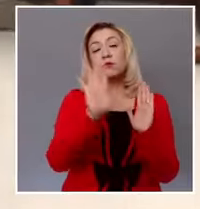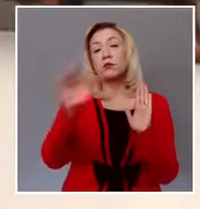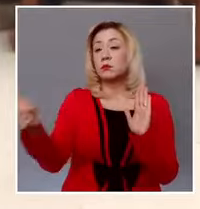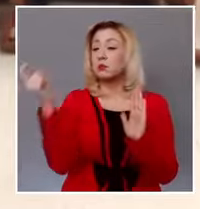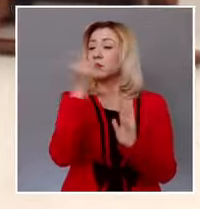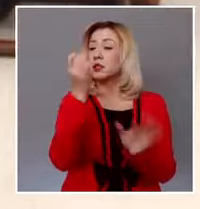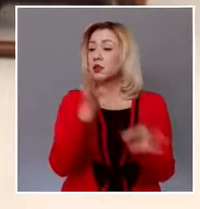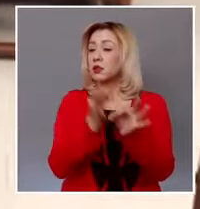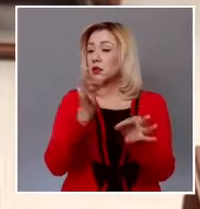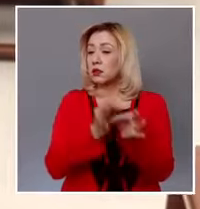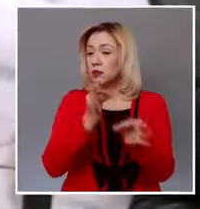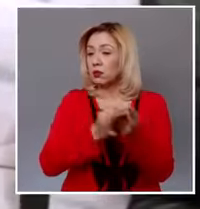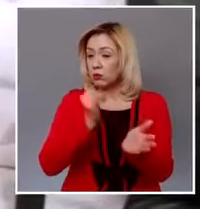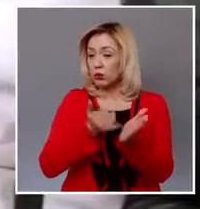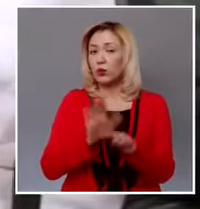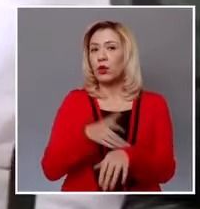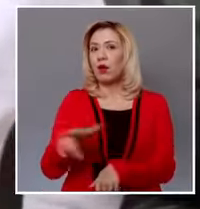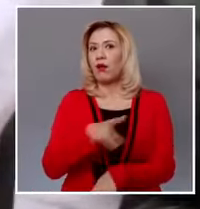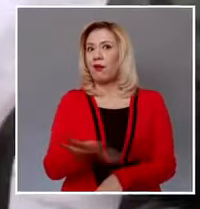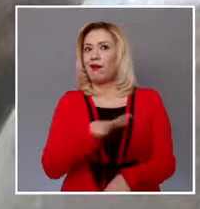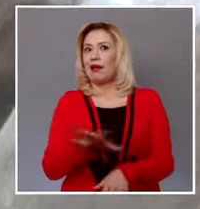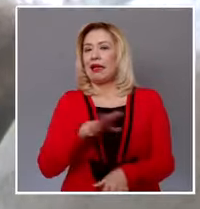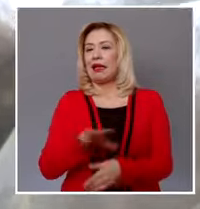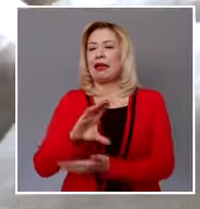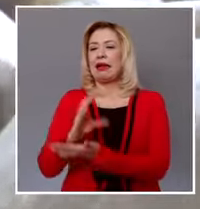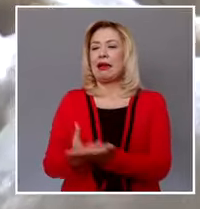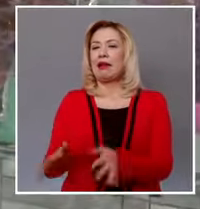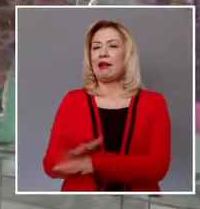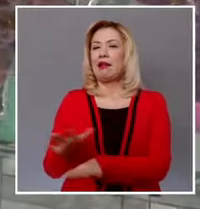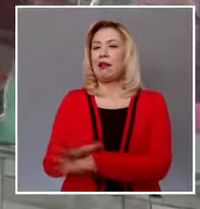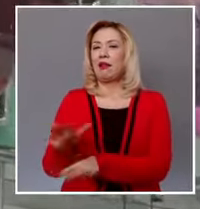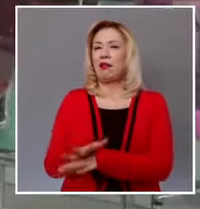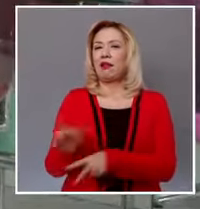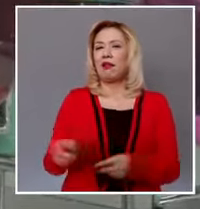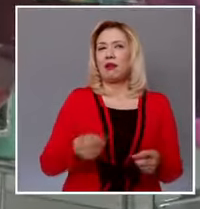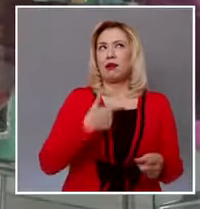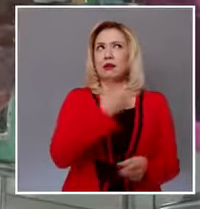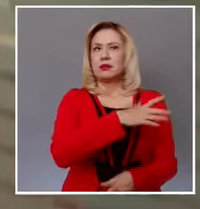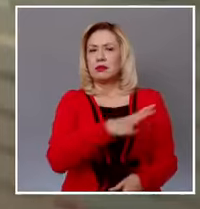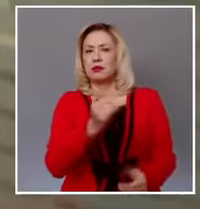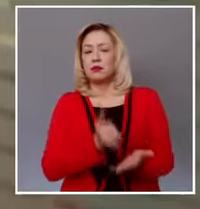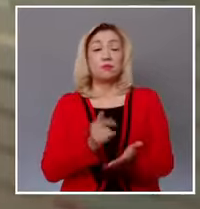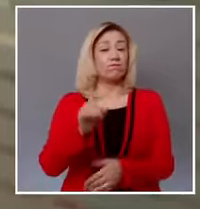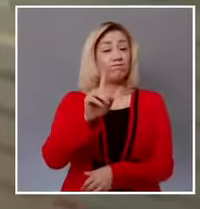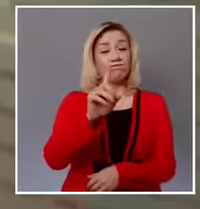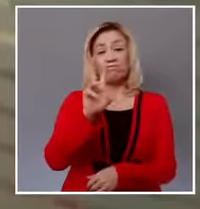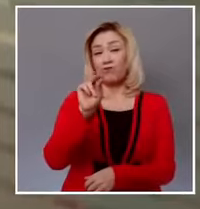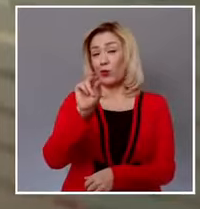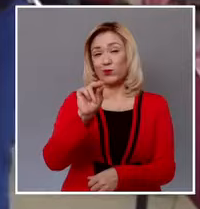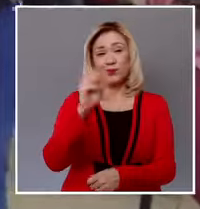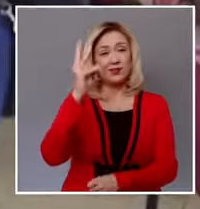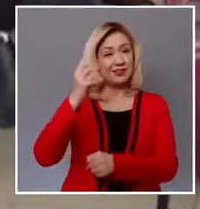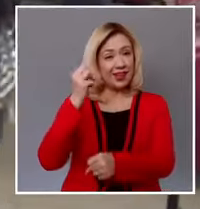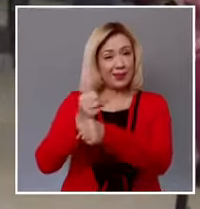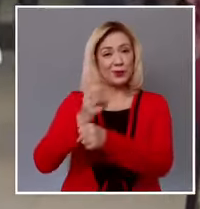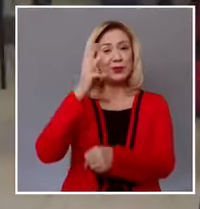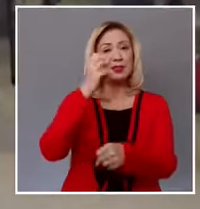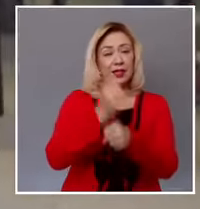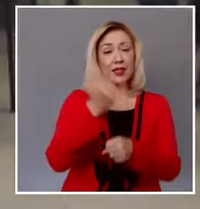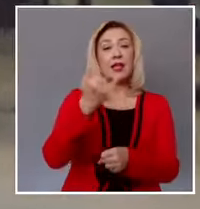seguridad social y renovarlo cada 3 años, además de presentar informes cuatrimestrales ante el IMSS e Infonavit con